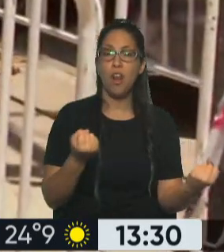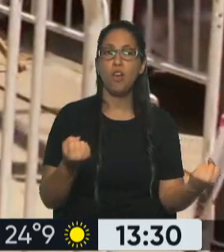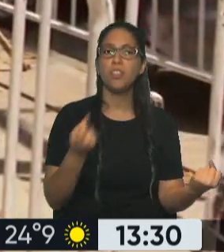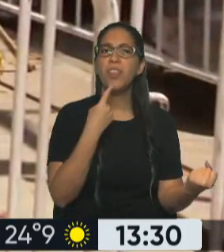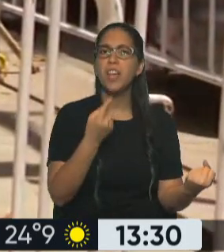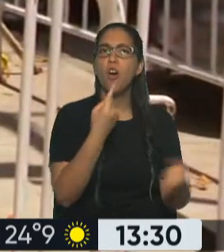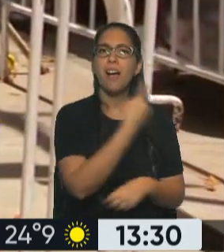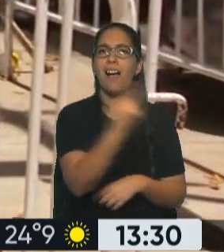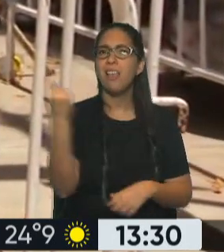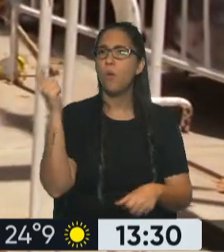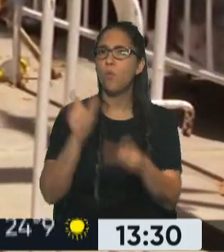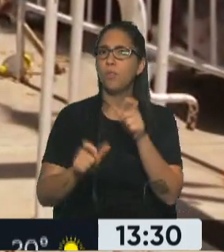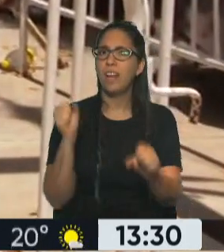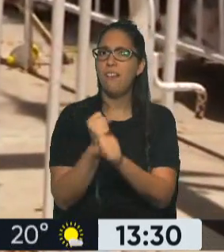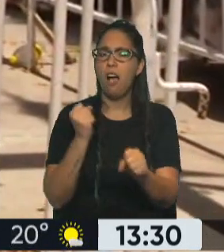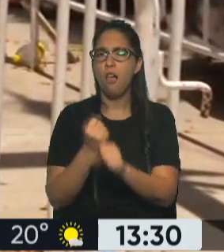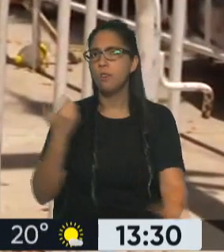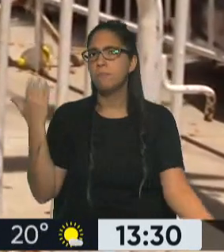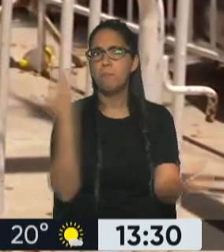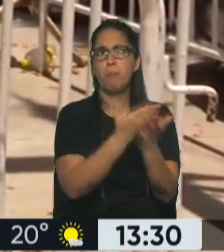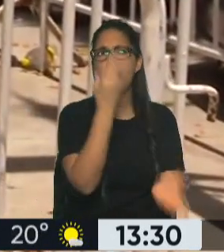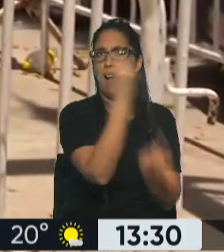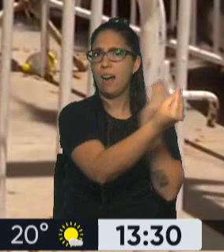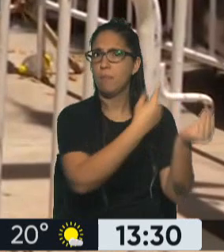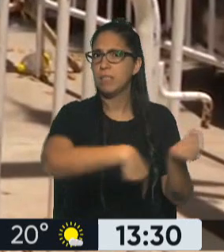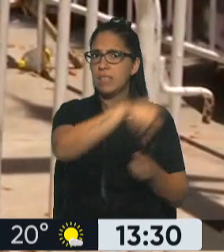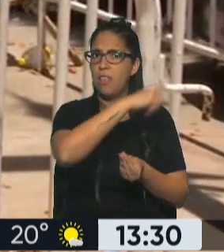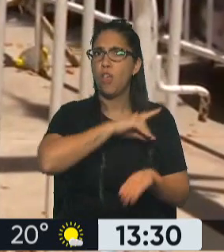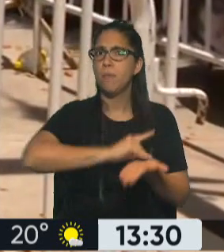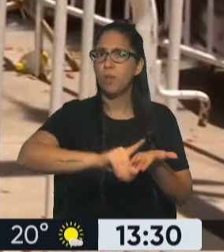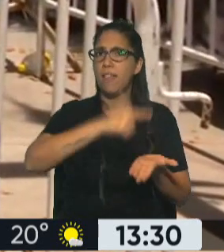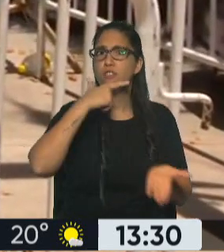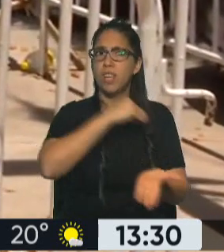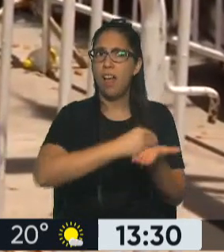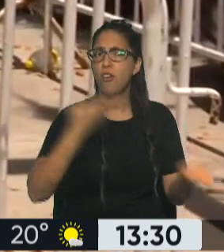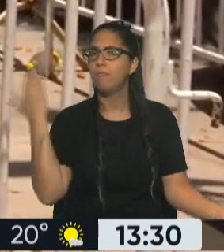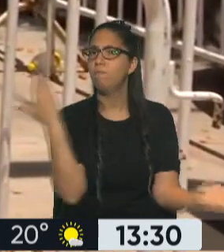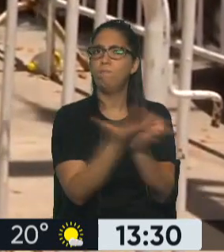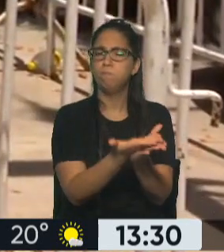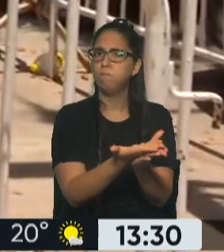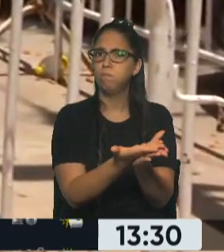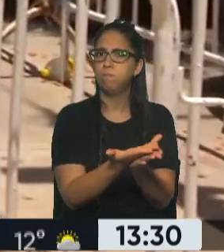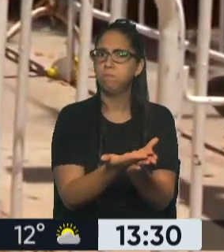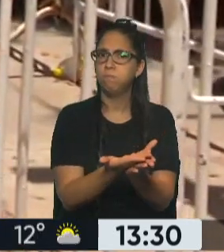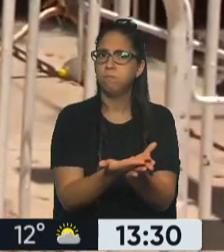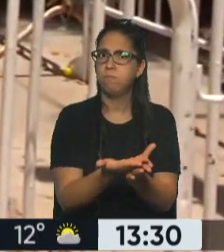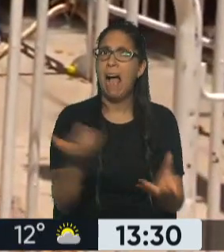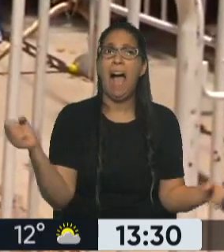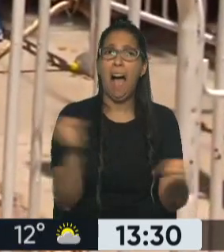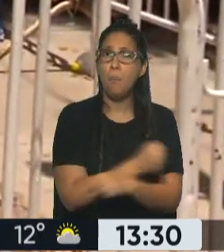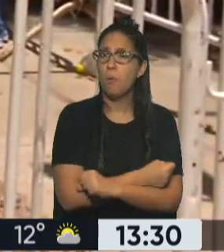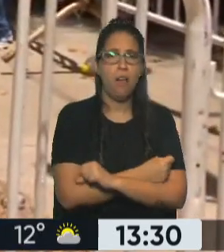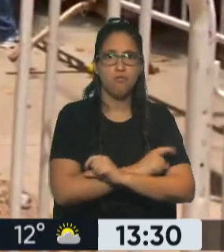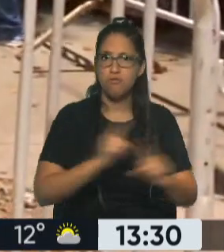cada trabajador le exija a sus representantes legislativos, diputados y senadores, que no aprueben ni cooperen